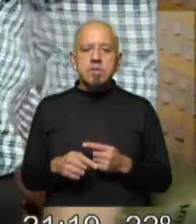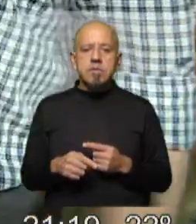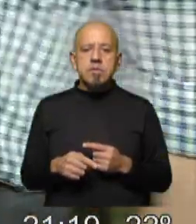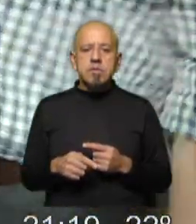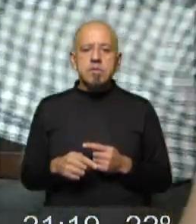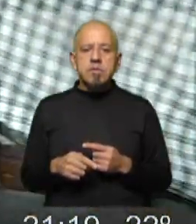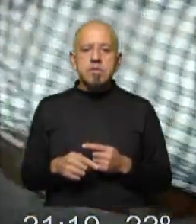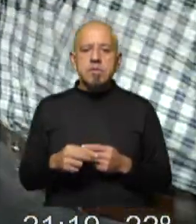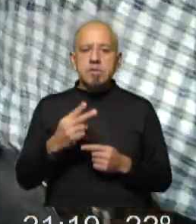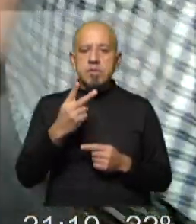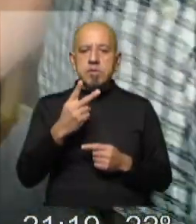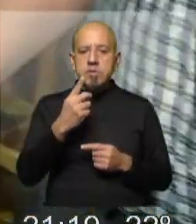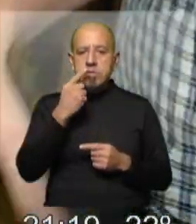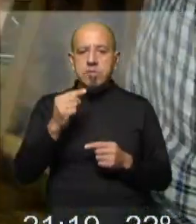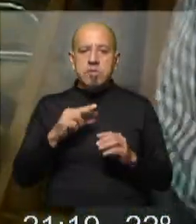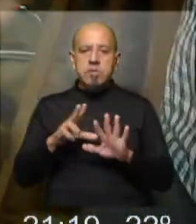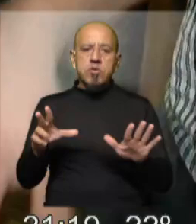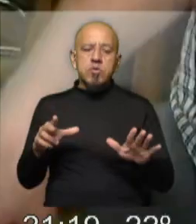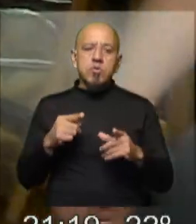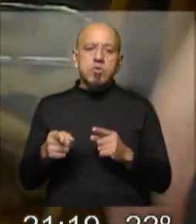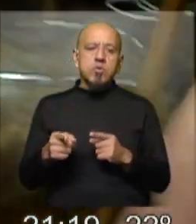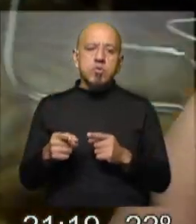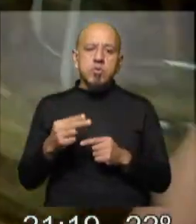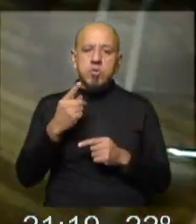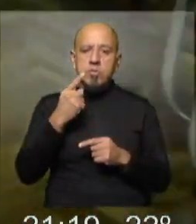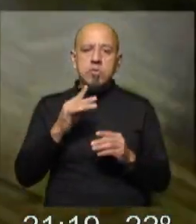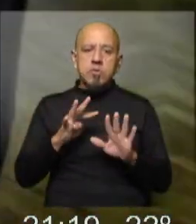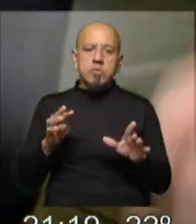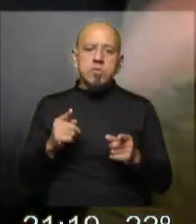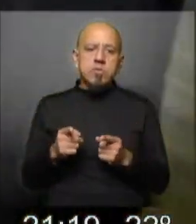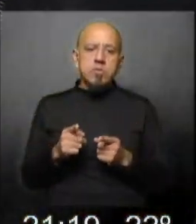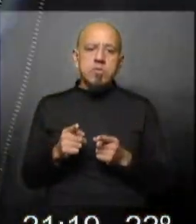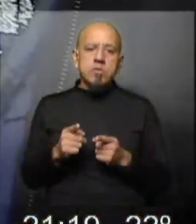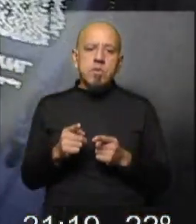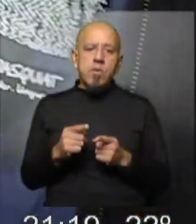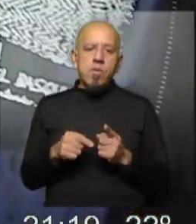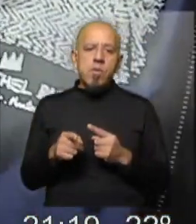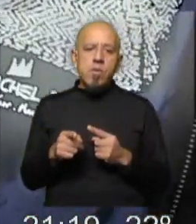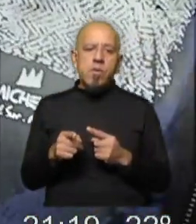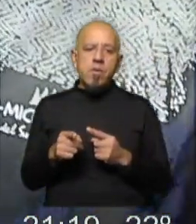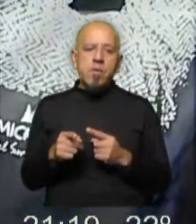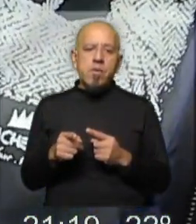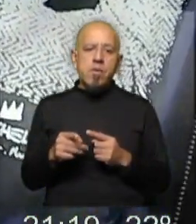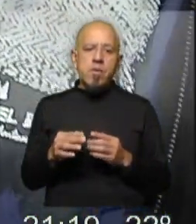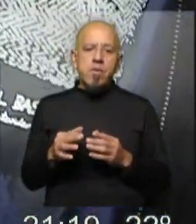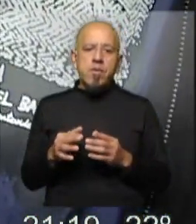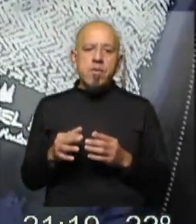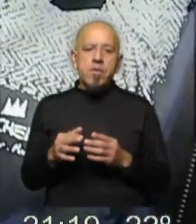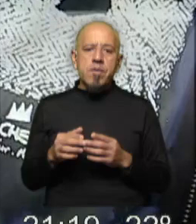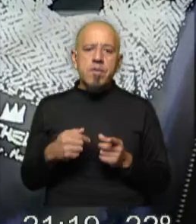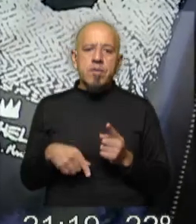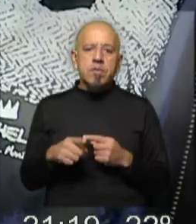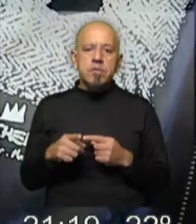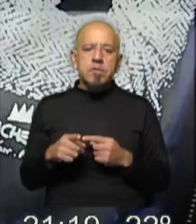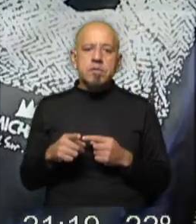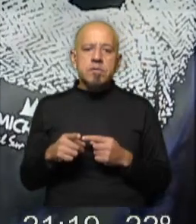fines del 2018 y principio del 2019. Y este disco, lo bueno que tuvo, fue muy